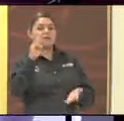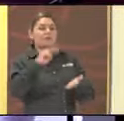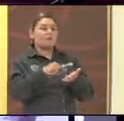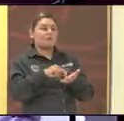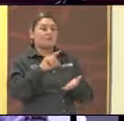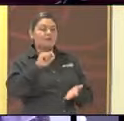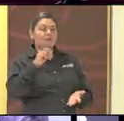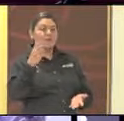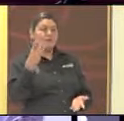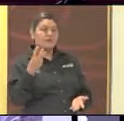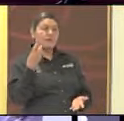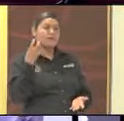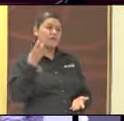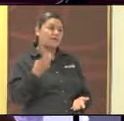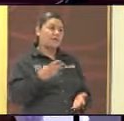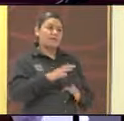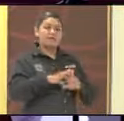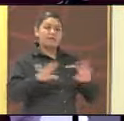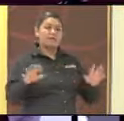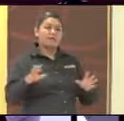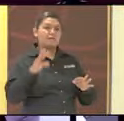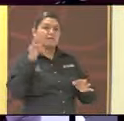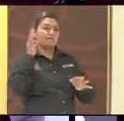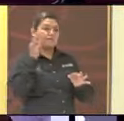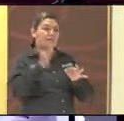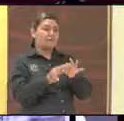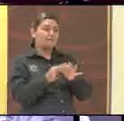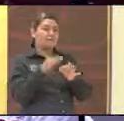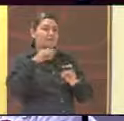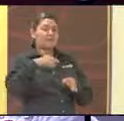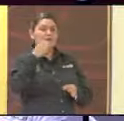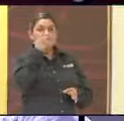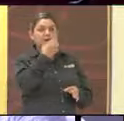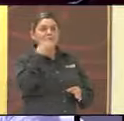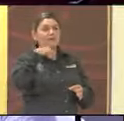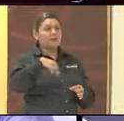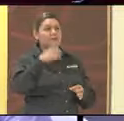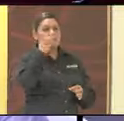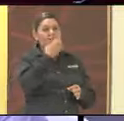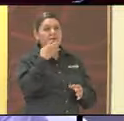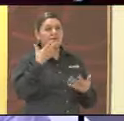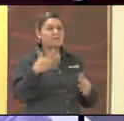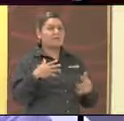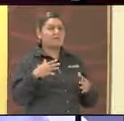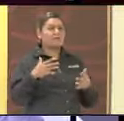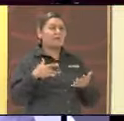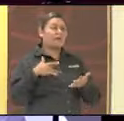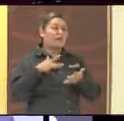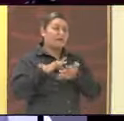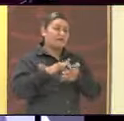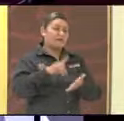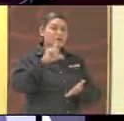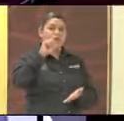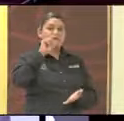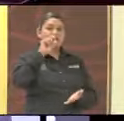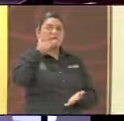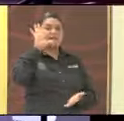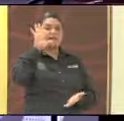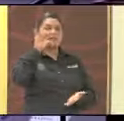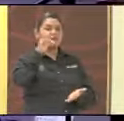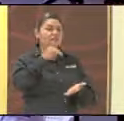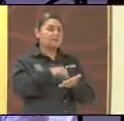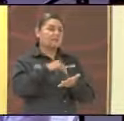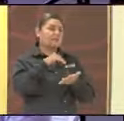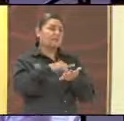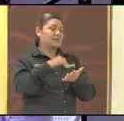2023. Y con esto estaremos concluyendo este ciclo escolar con una inversión de apoyo de 25 millones